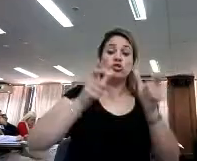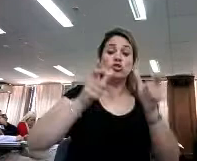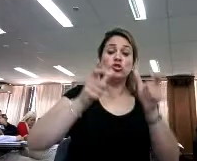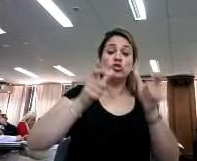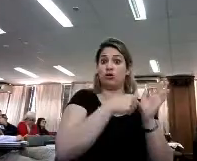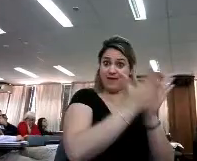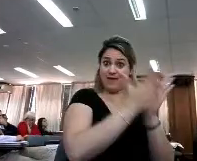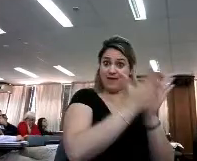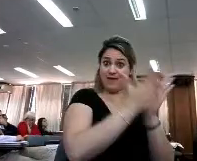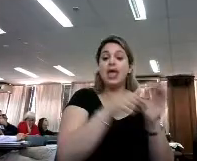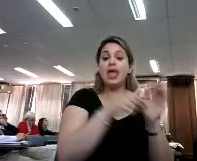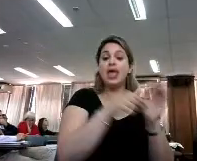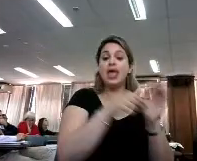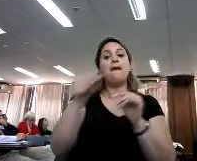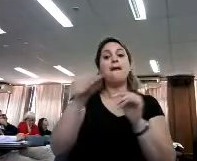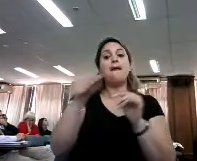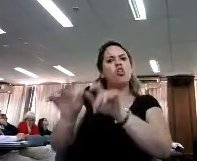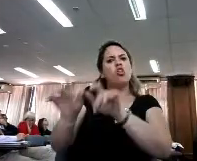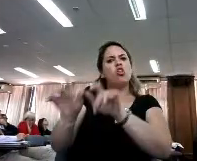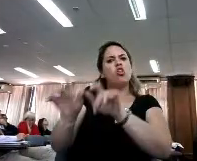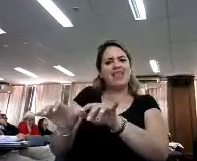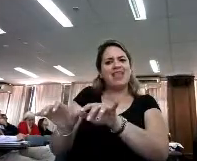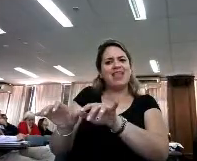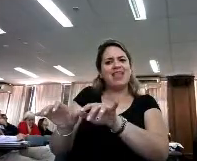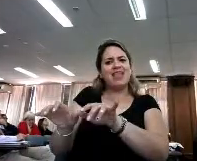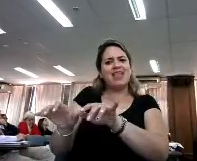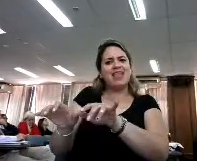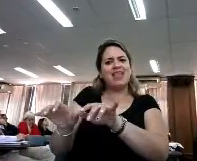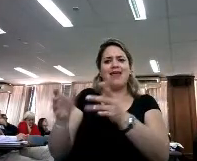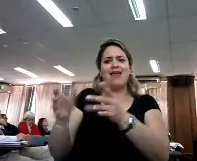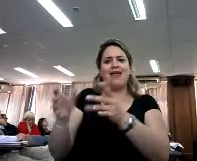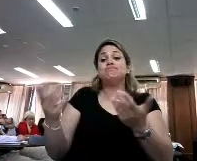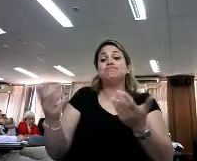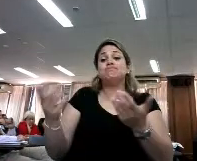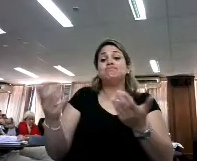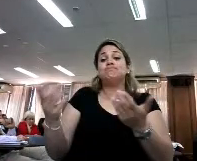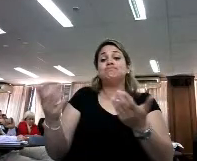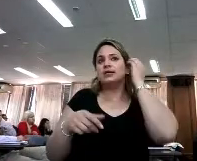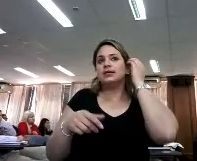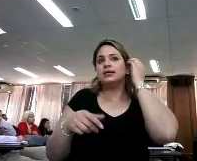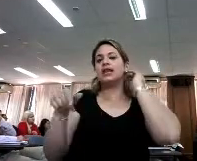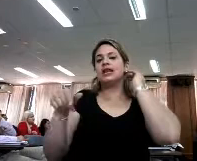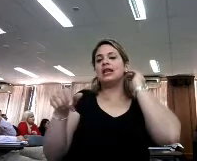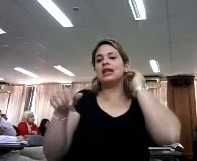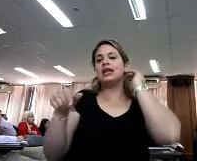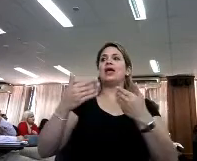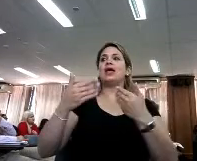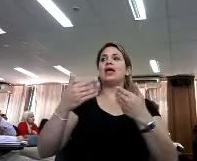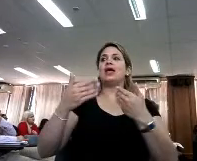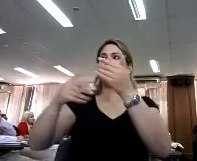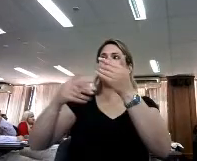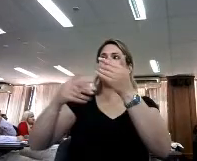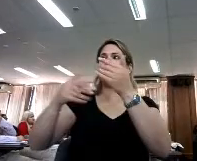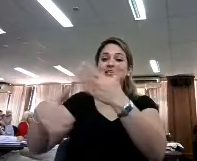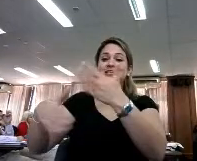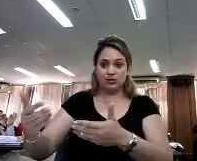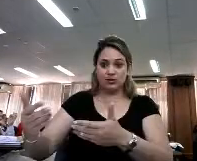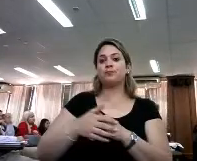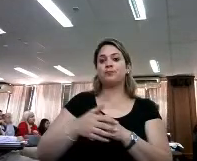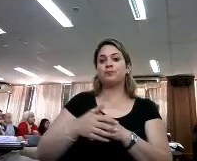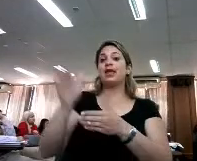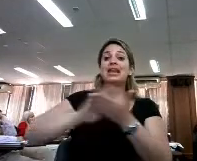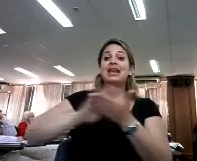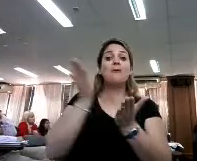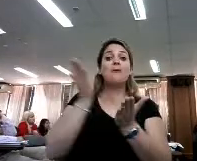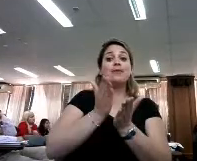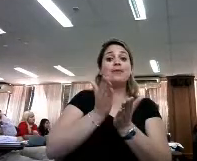los DRM o los derechos de gestión electrónica básicamente me permiten hacerle un seguimiento. Y la nueva